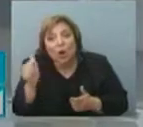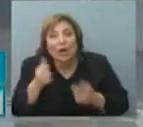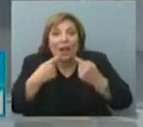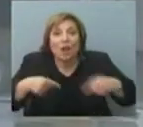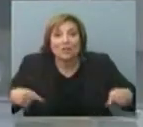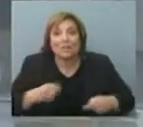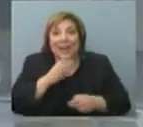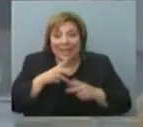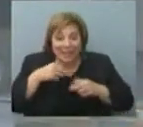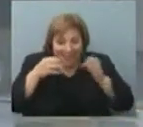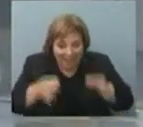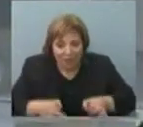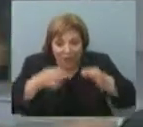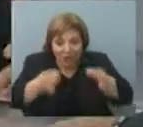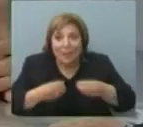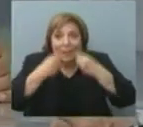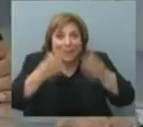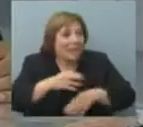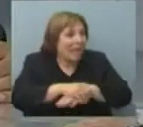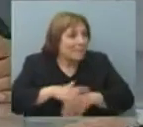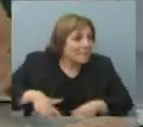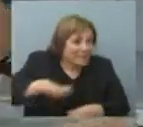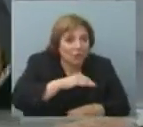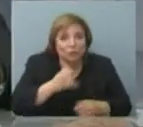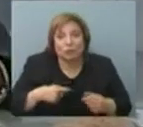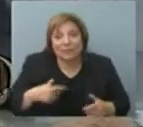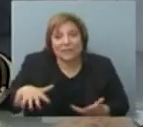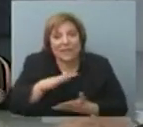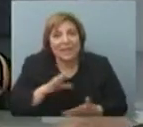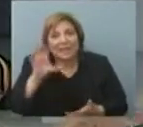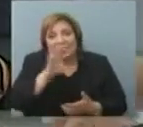para nuestros hijos para los hijos de nuestros amigos y para nuestra sociedad